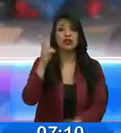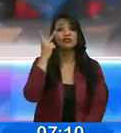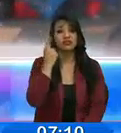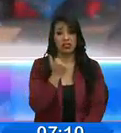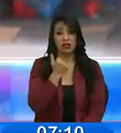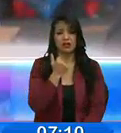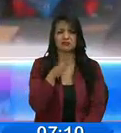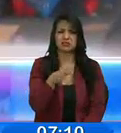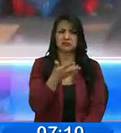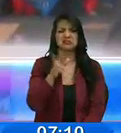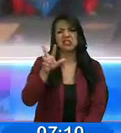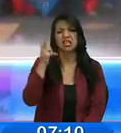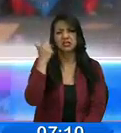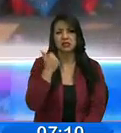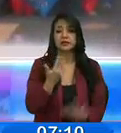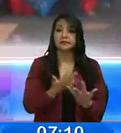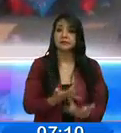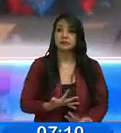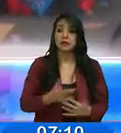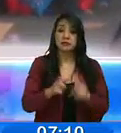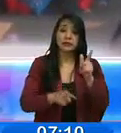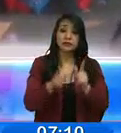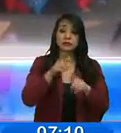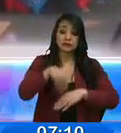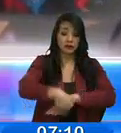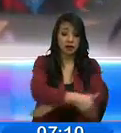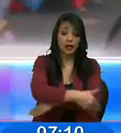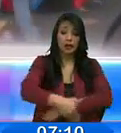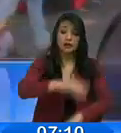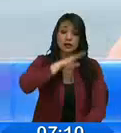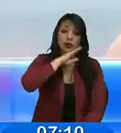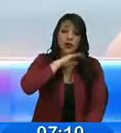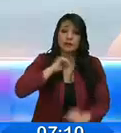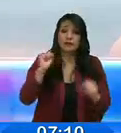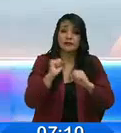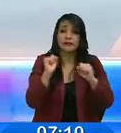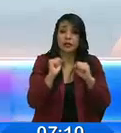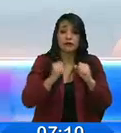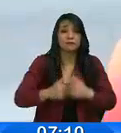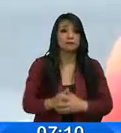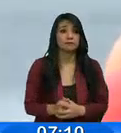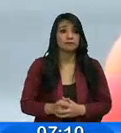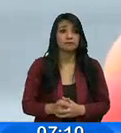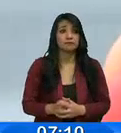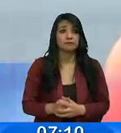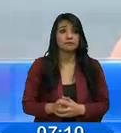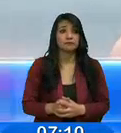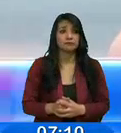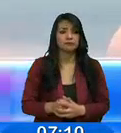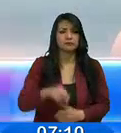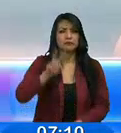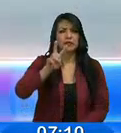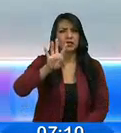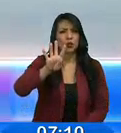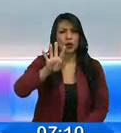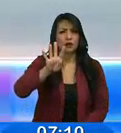exacto. Y mucha gente durmió aquí. Con el frío. Que hay personas de la fecha 24, hoy ya es 28,